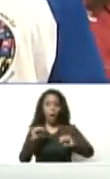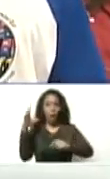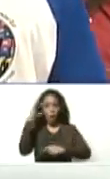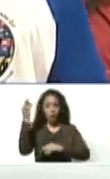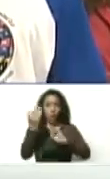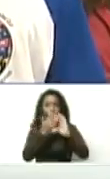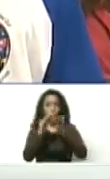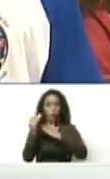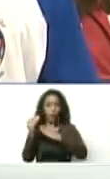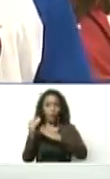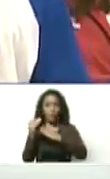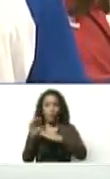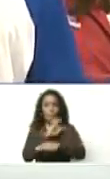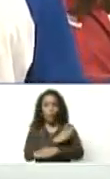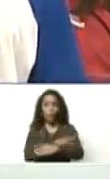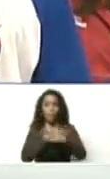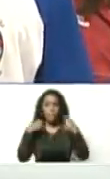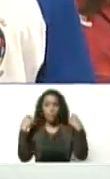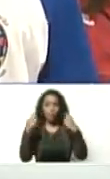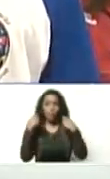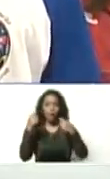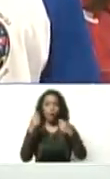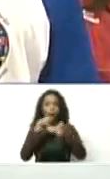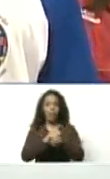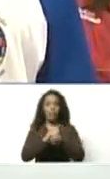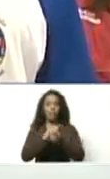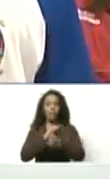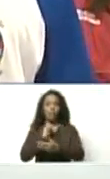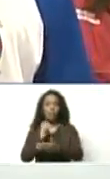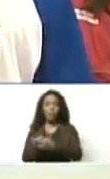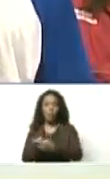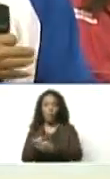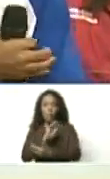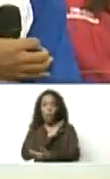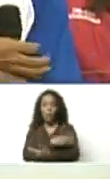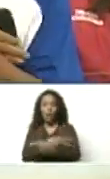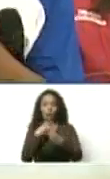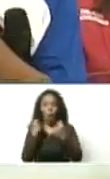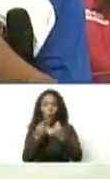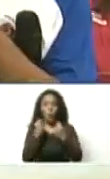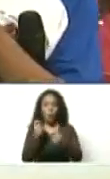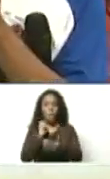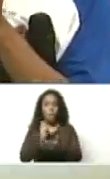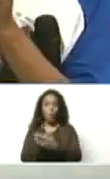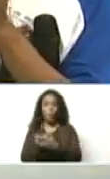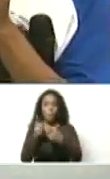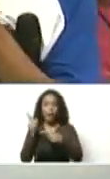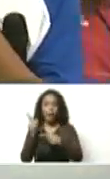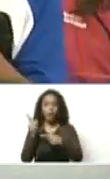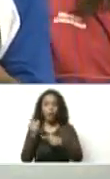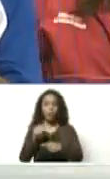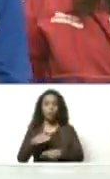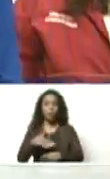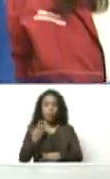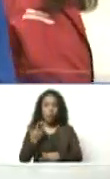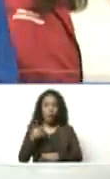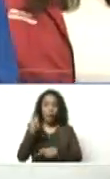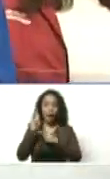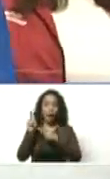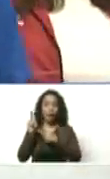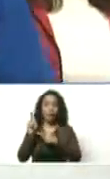consejos comunales y al poder popular. La transferencia de poder económico para que ellos desde